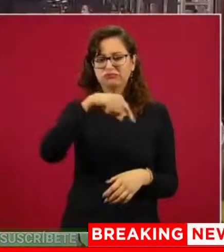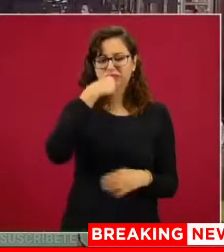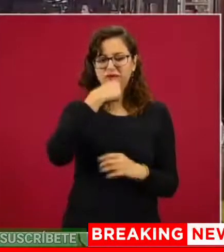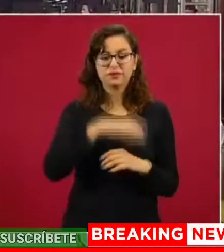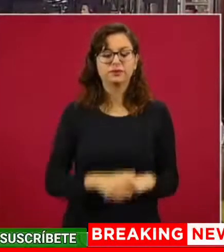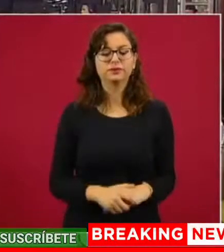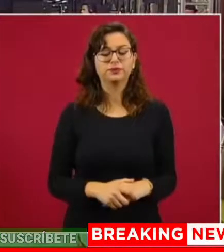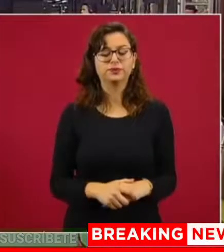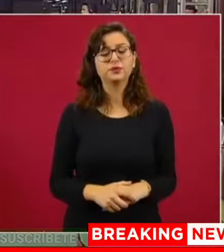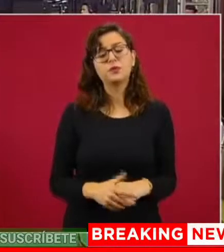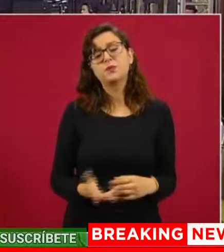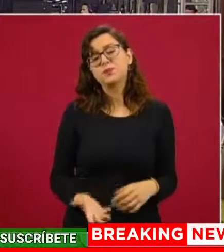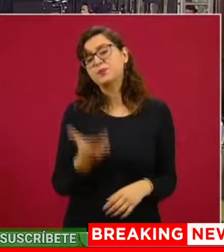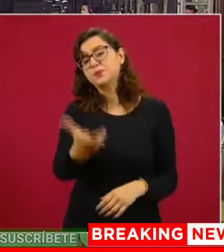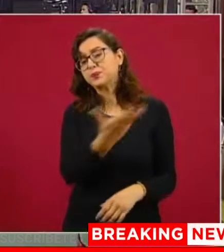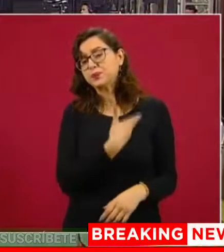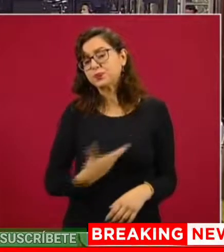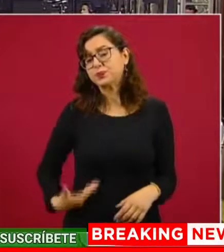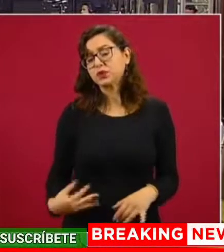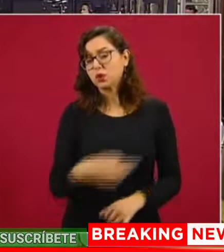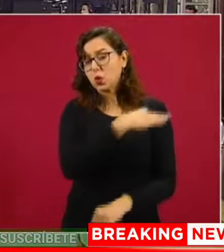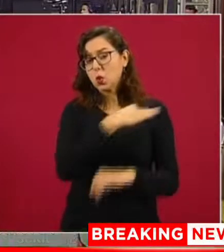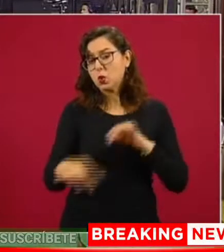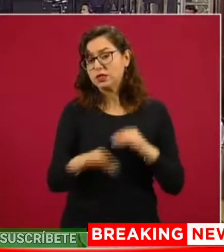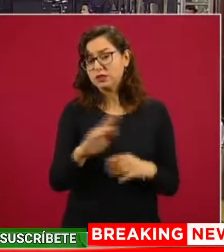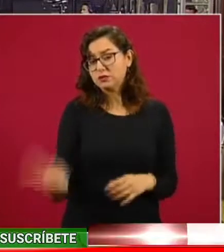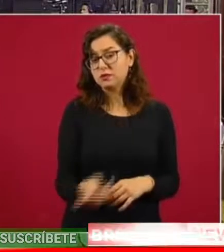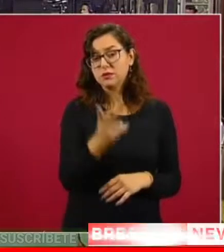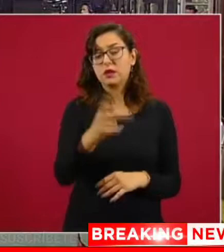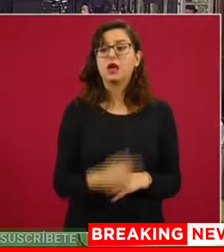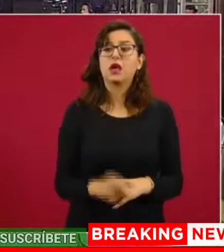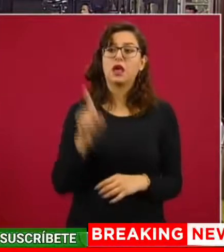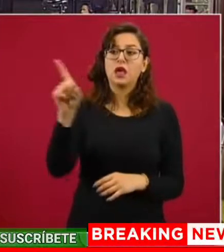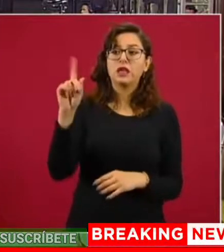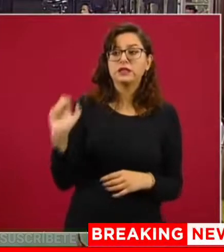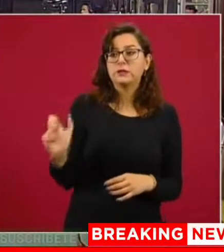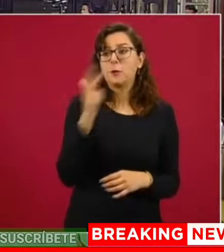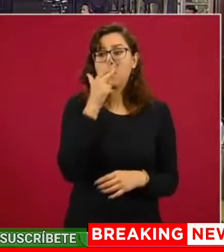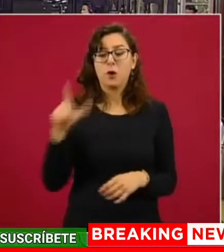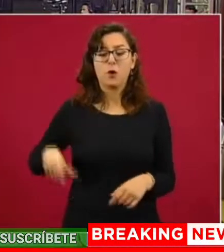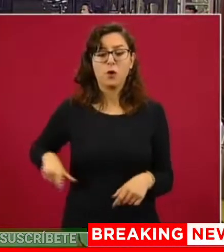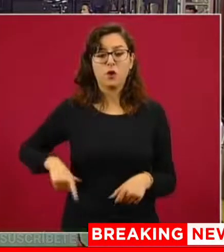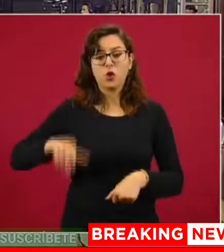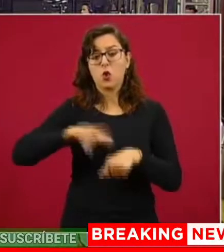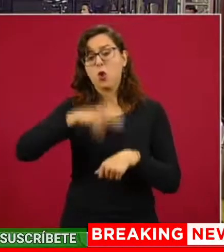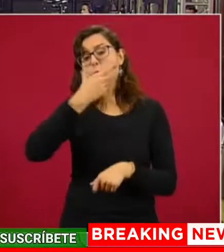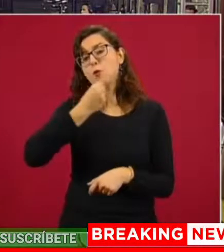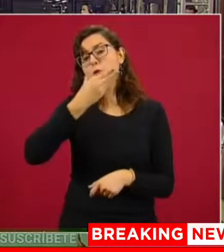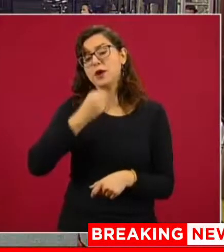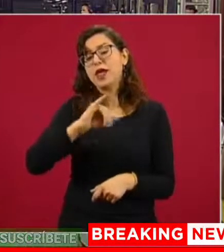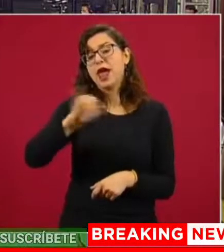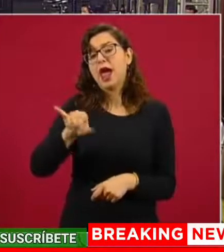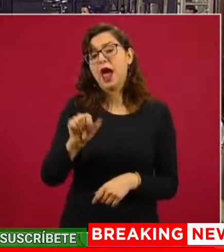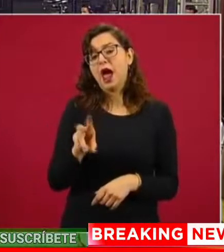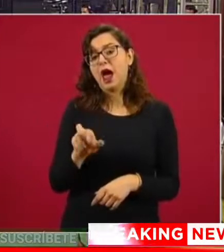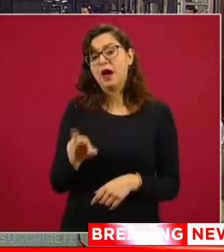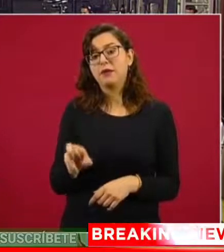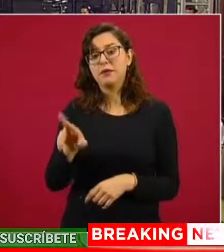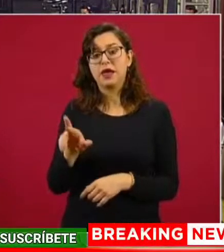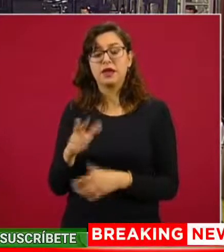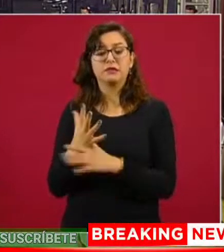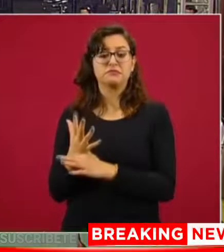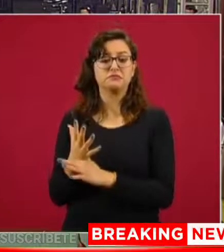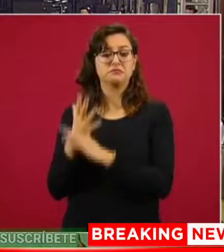Finalmente, presidente, le preguntaría qué le responde al gobernador de Chihuahua, Javier Corral, que acusó que pues es